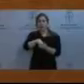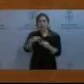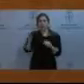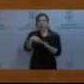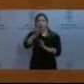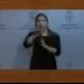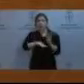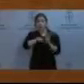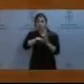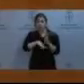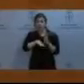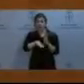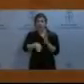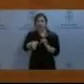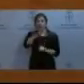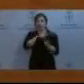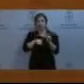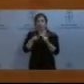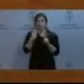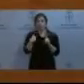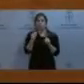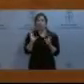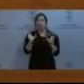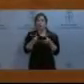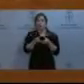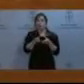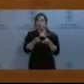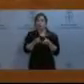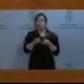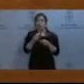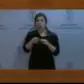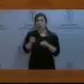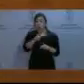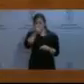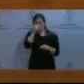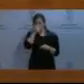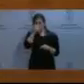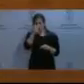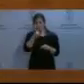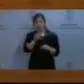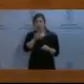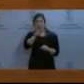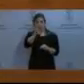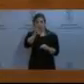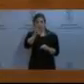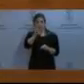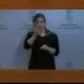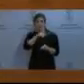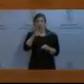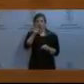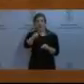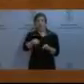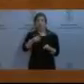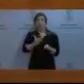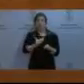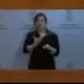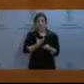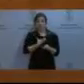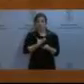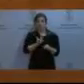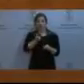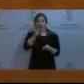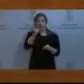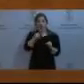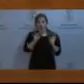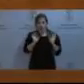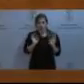programas electorales del partido del PSOE, tanto regional como sobre todo municipal. Tan es así que